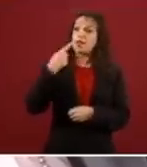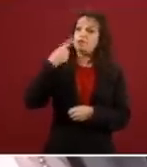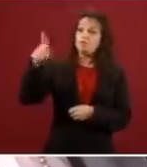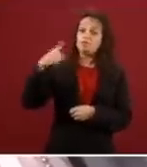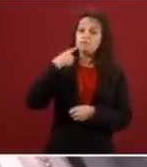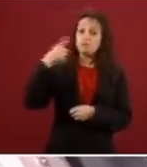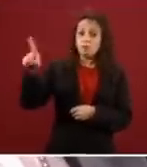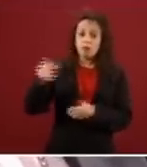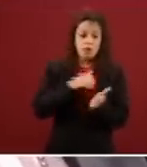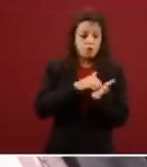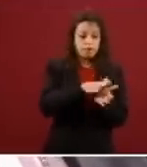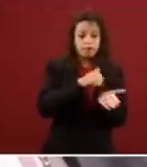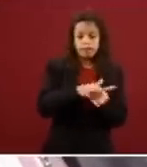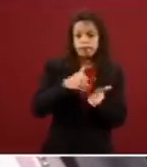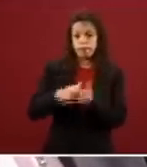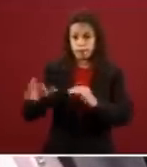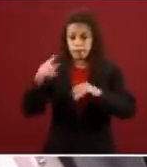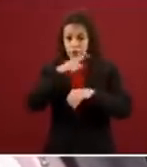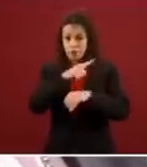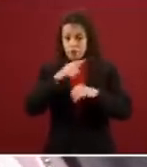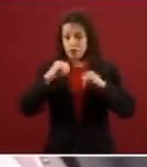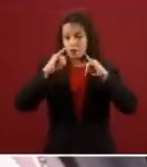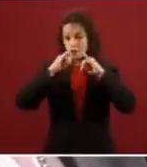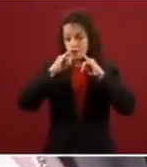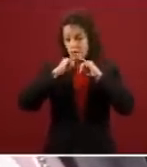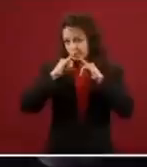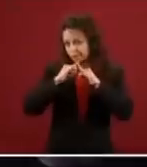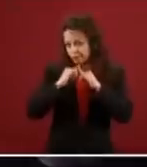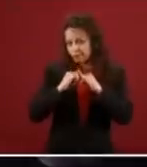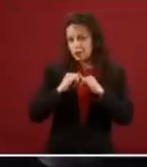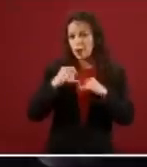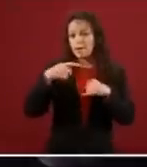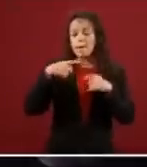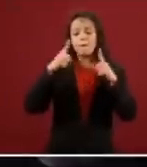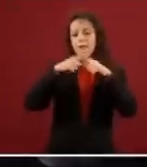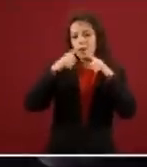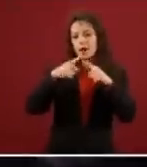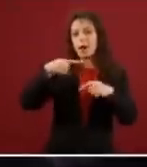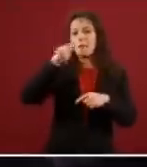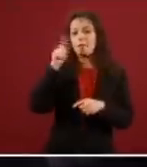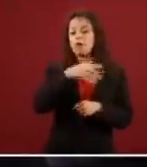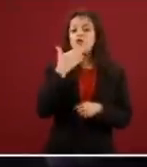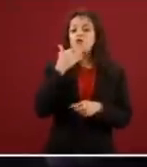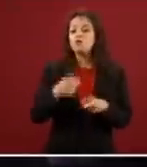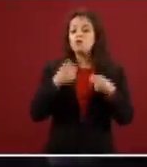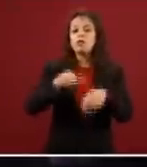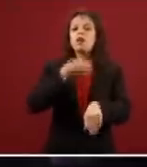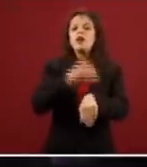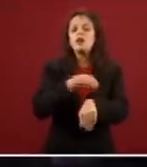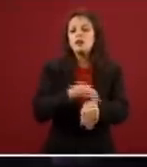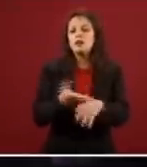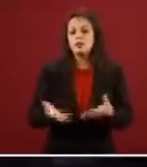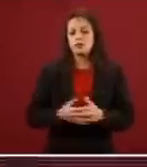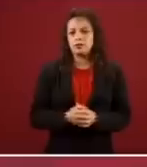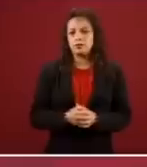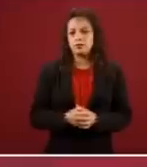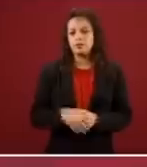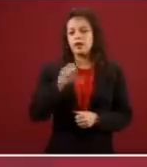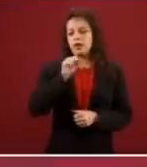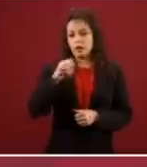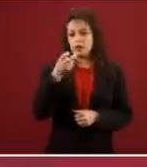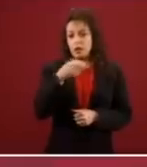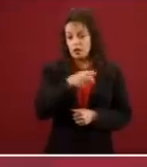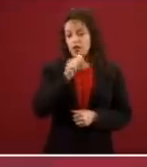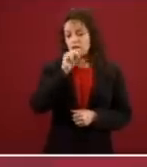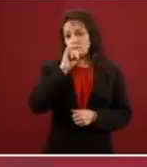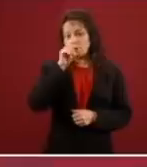de la iglesia, pero no hay sanción, no hay cárcel. Sí, en ese sentido sí, pero corresponde a